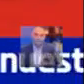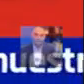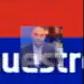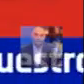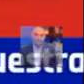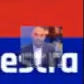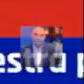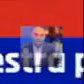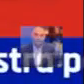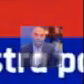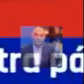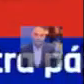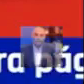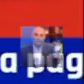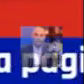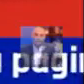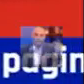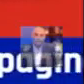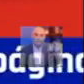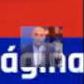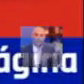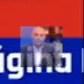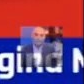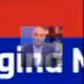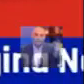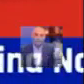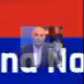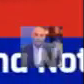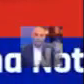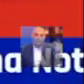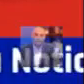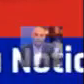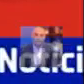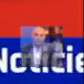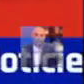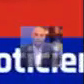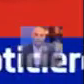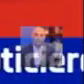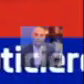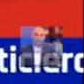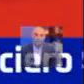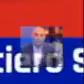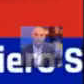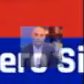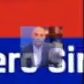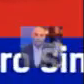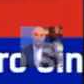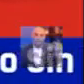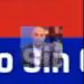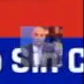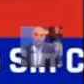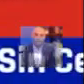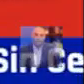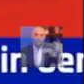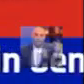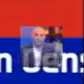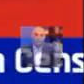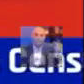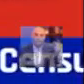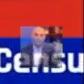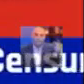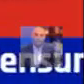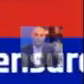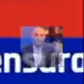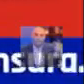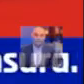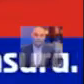y luego se tira al suelo como víctima. Hoy, en el nuevo episodio de ¿Dónde estabas cuando? Algunos por acá